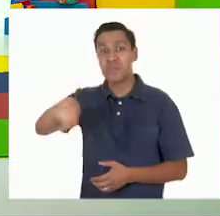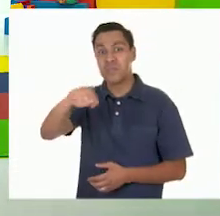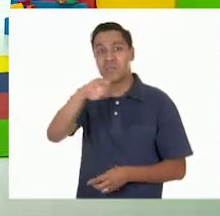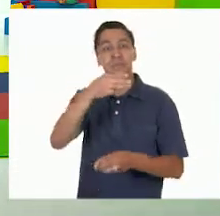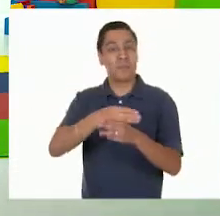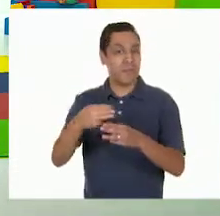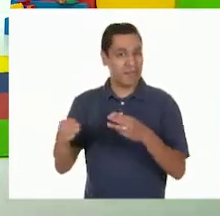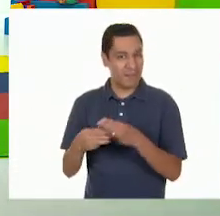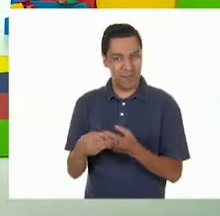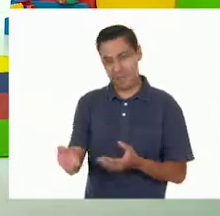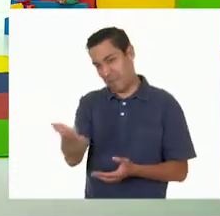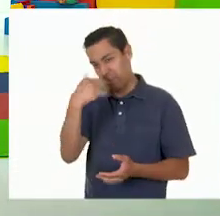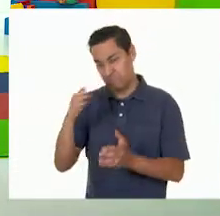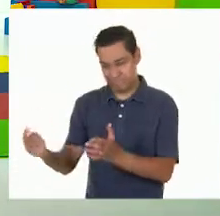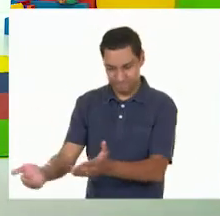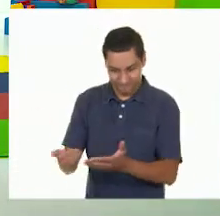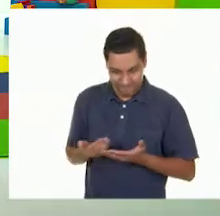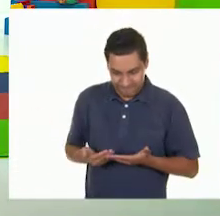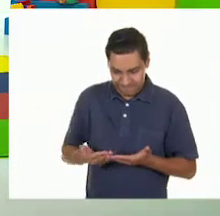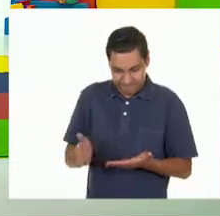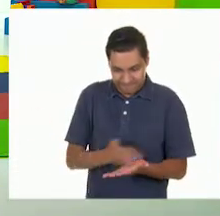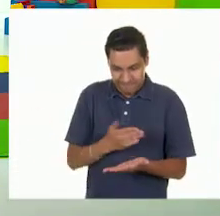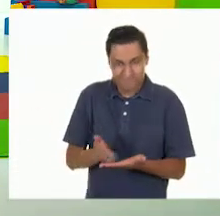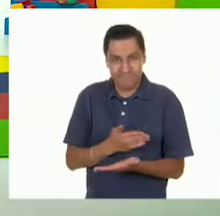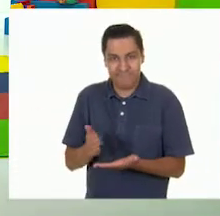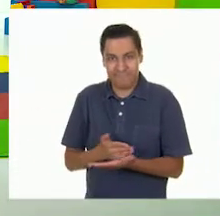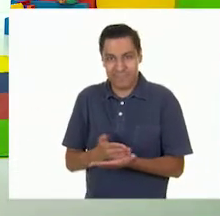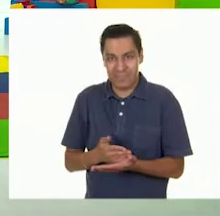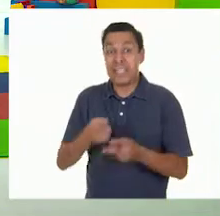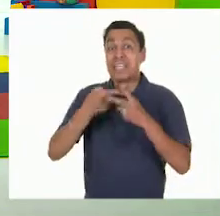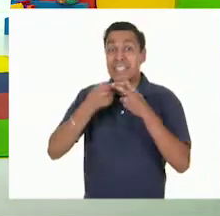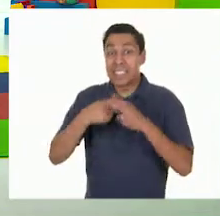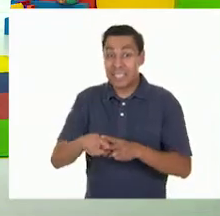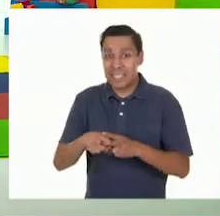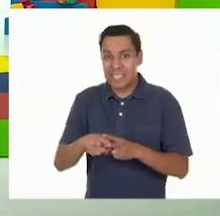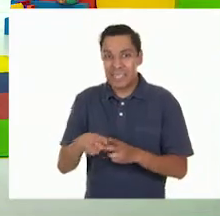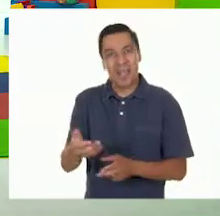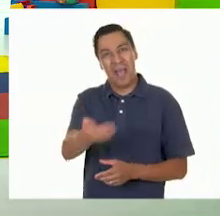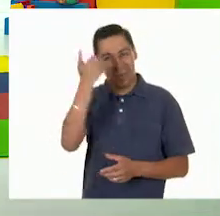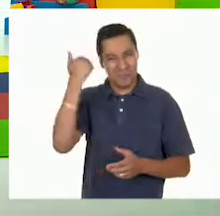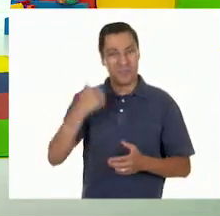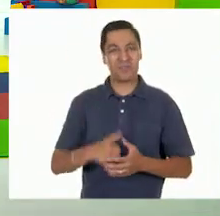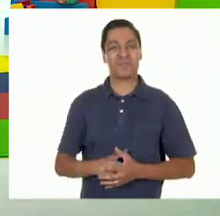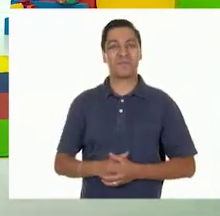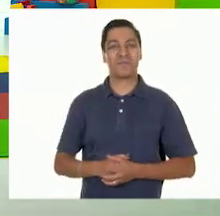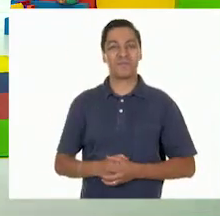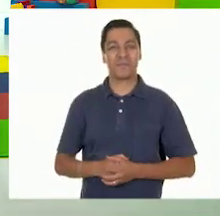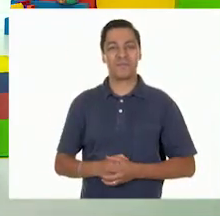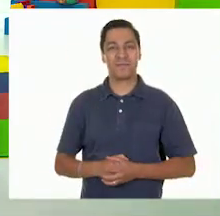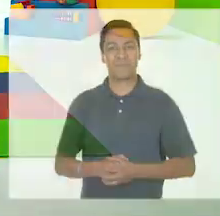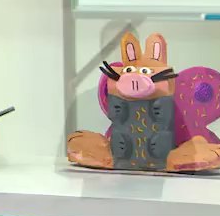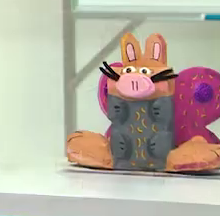su material mientras comenzamos si hay que pensarlo verdad